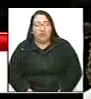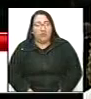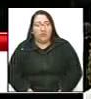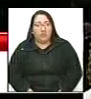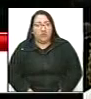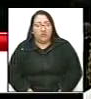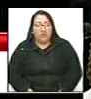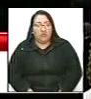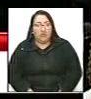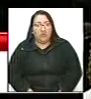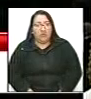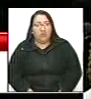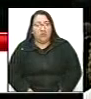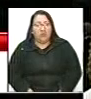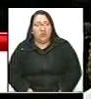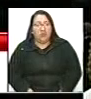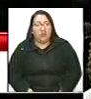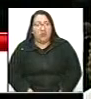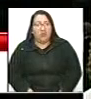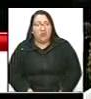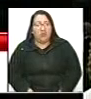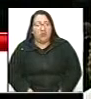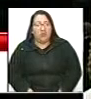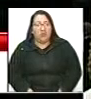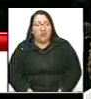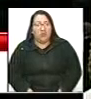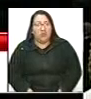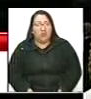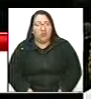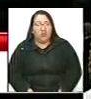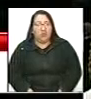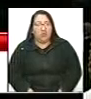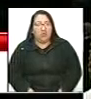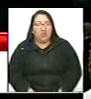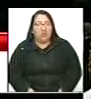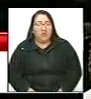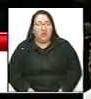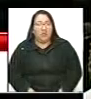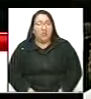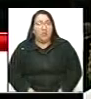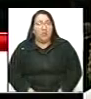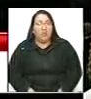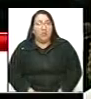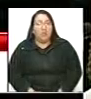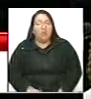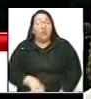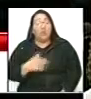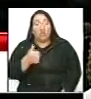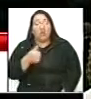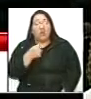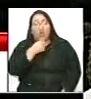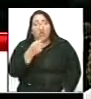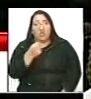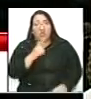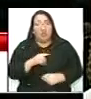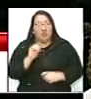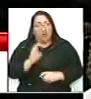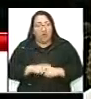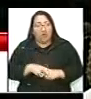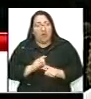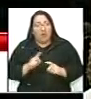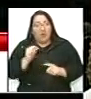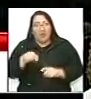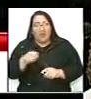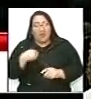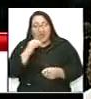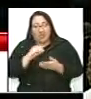la puerta, presidente, a ver este tipo de hechos. Puede ser buena la noticia, puede ser una noticia criminal, pero tiene